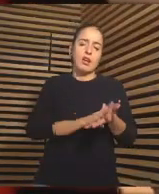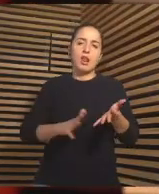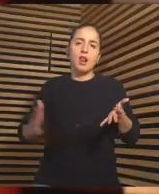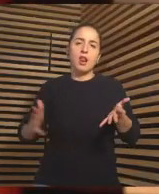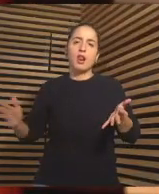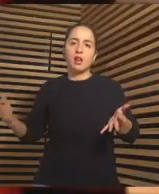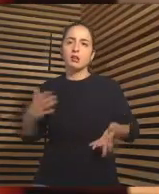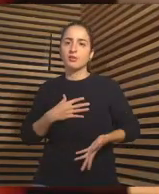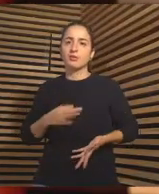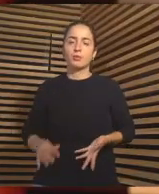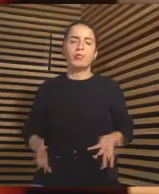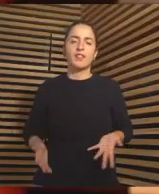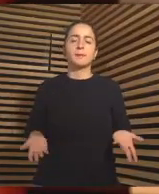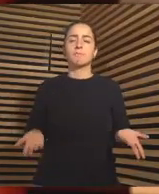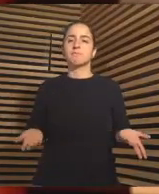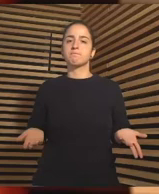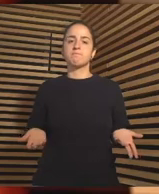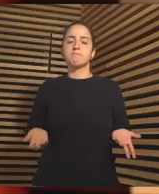Entonces,